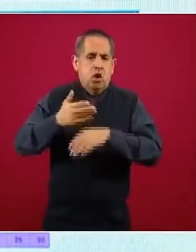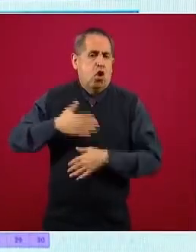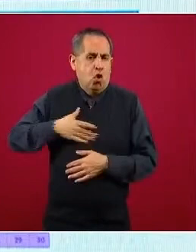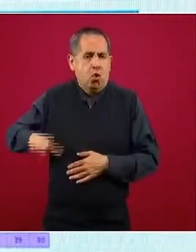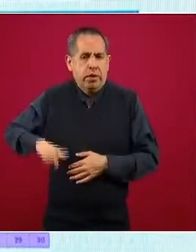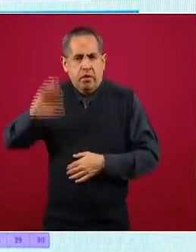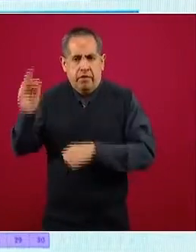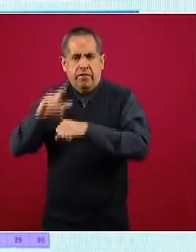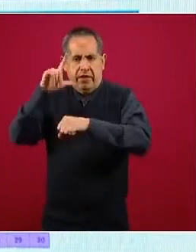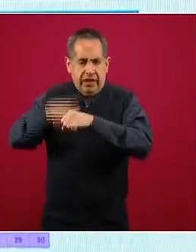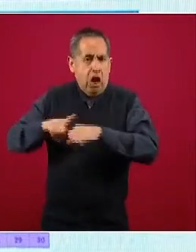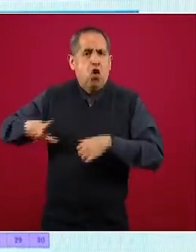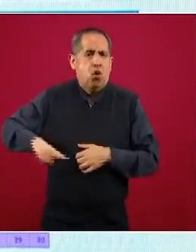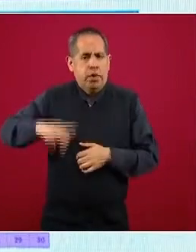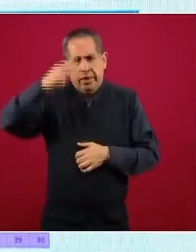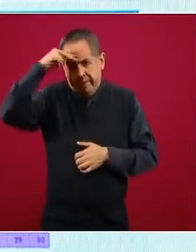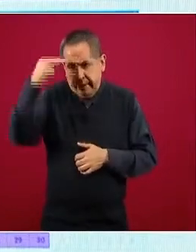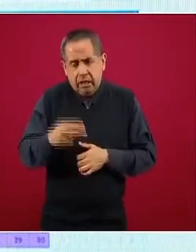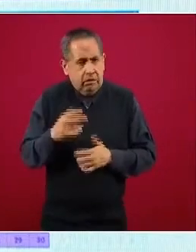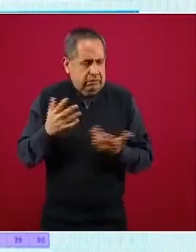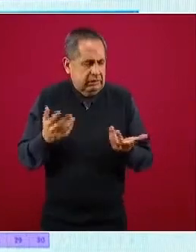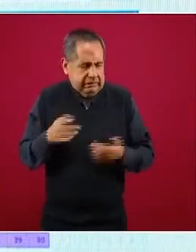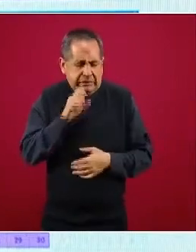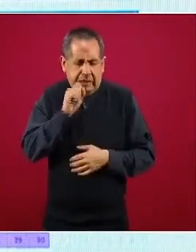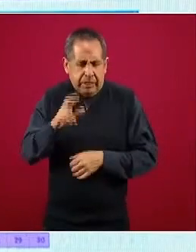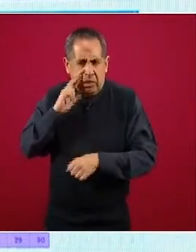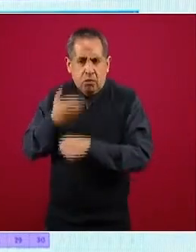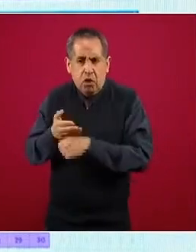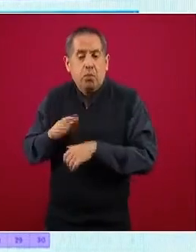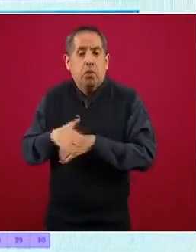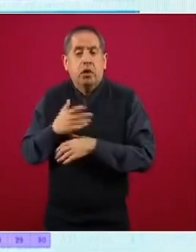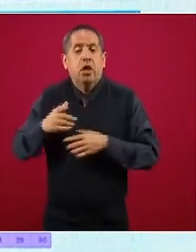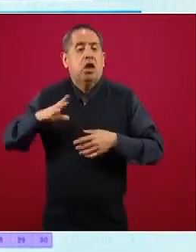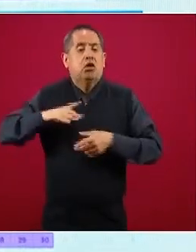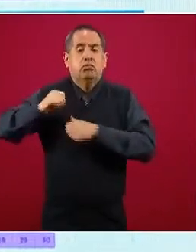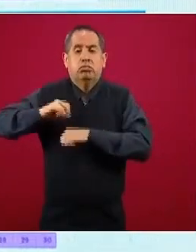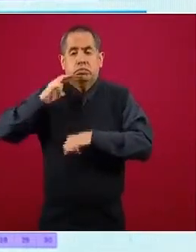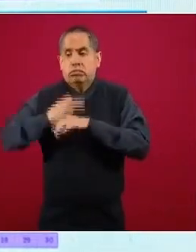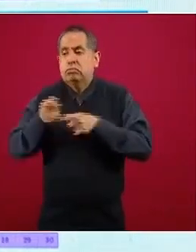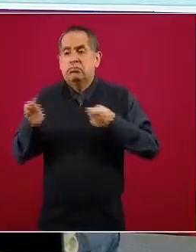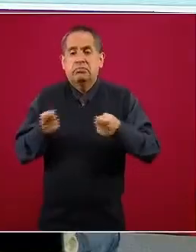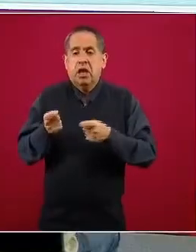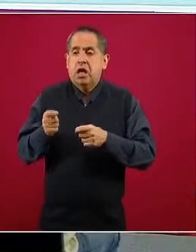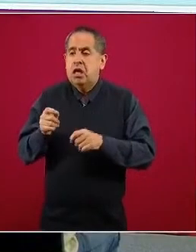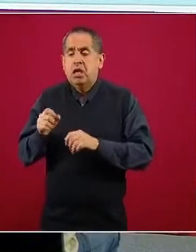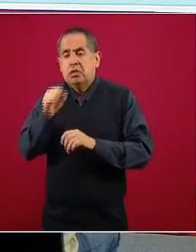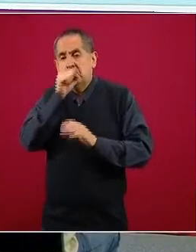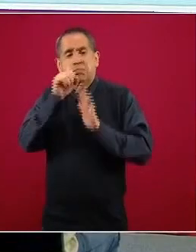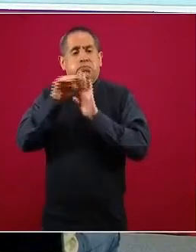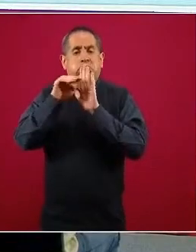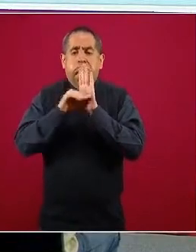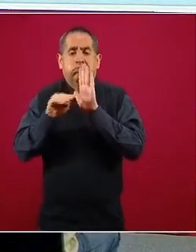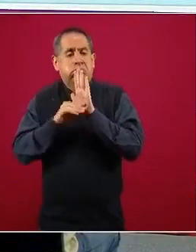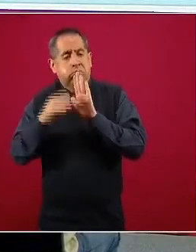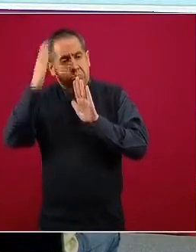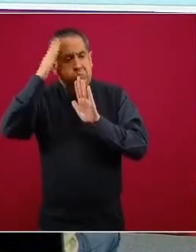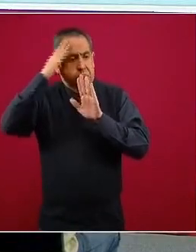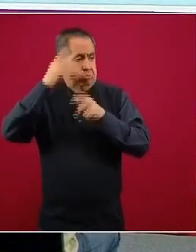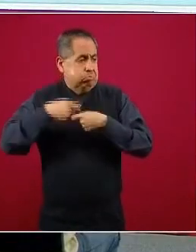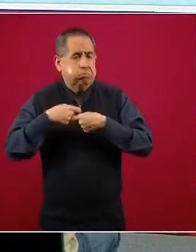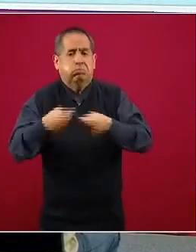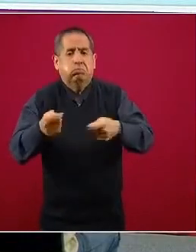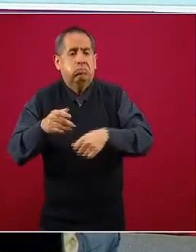gobierno federal, del gobierno de México, porque estamos encargados de dar disposiciones generales y